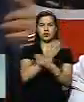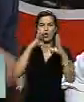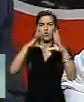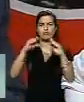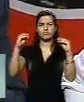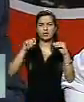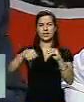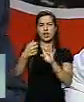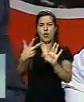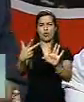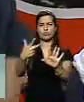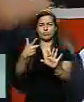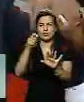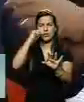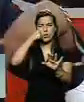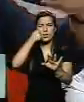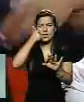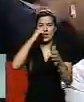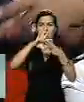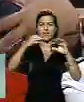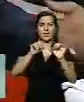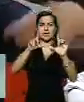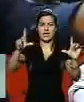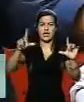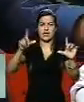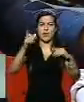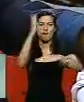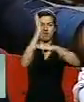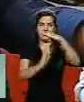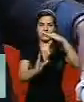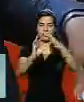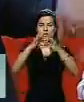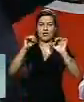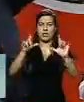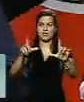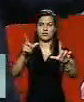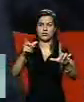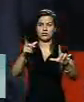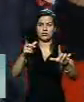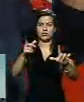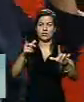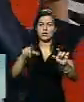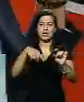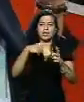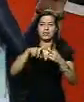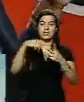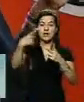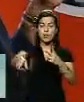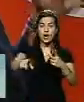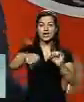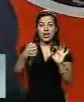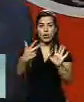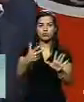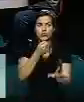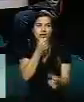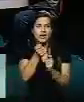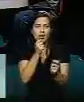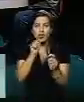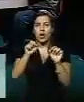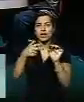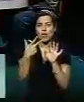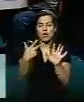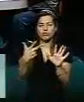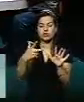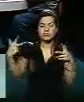Primero cuando nos partieron la pantalla, cuando estábamos declarando todos ahí con el 8, ¡Pah! Lo sacaron el 8 del aire, lo vimos. Pero